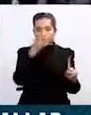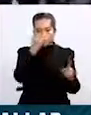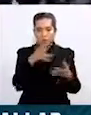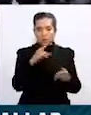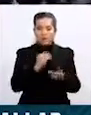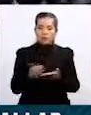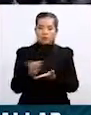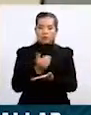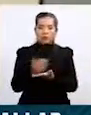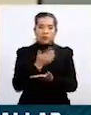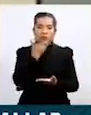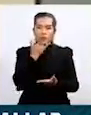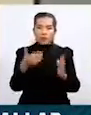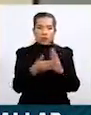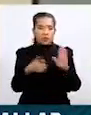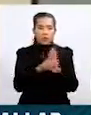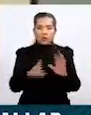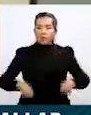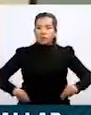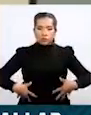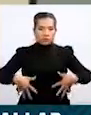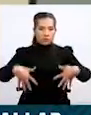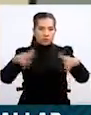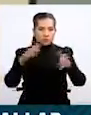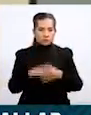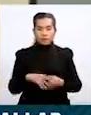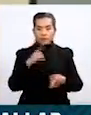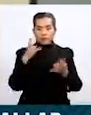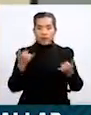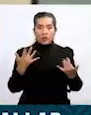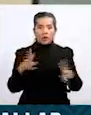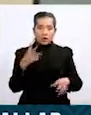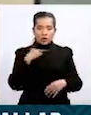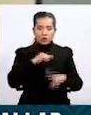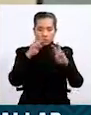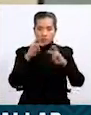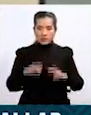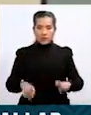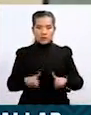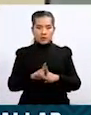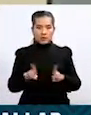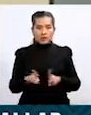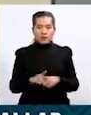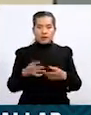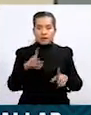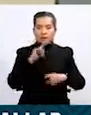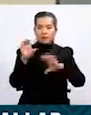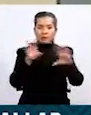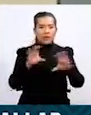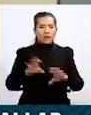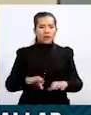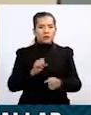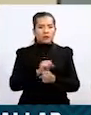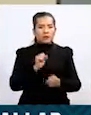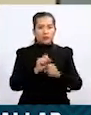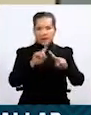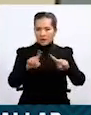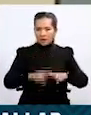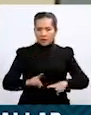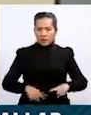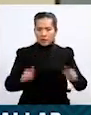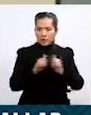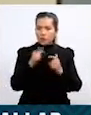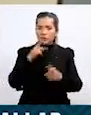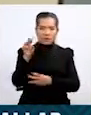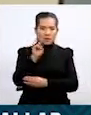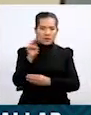de ganancias ilícitas. Sí, se tiene aperturada ya una investigación en la cual se han realizado diferentes diligencias a través del